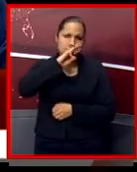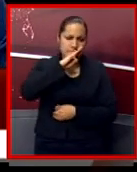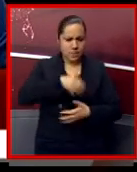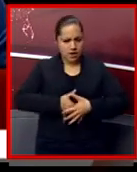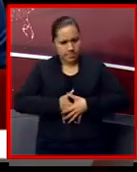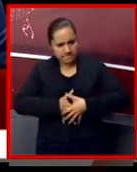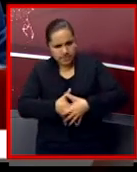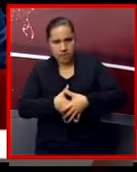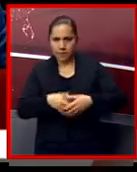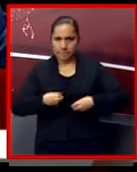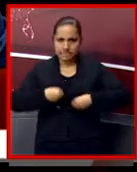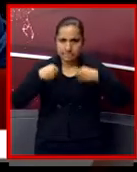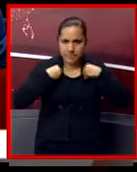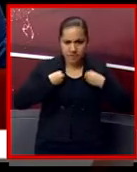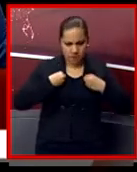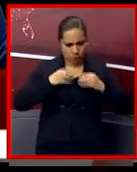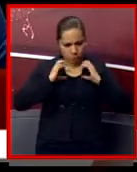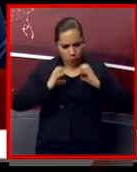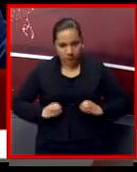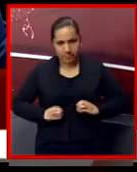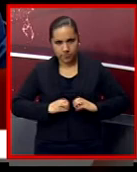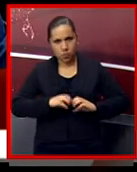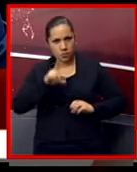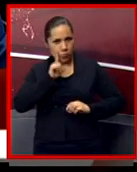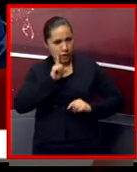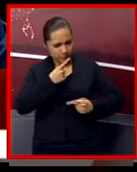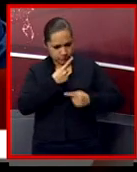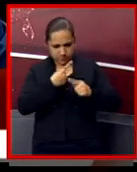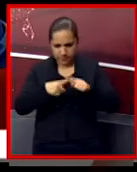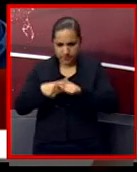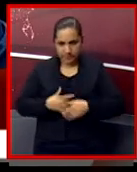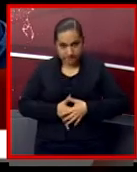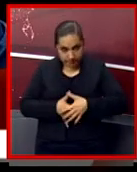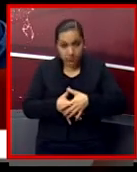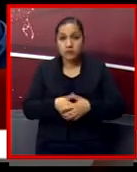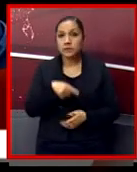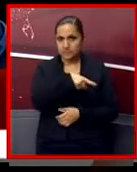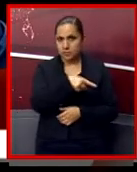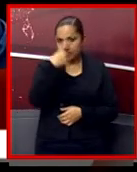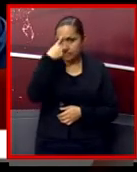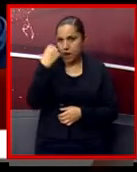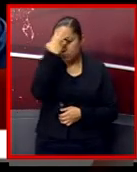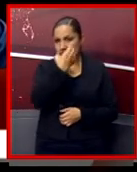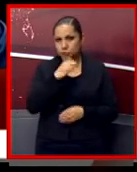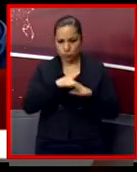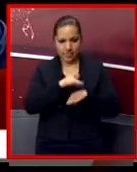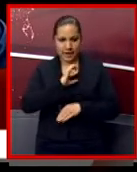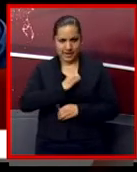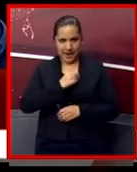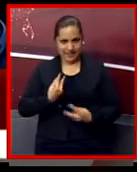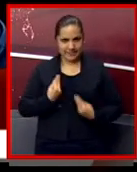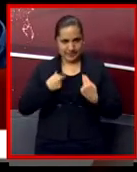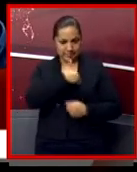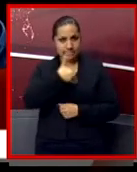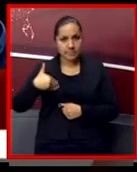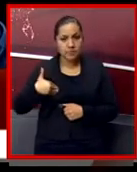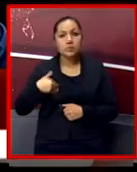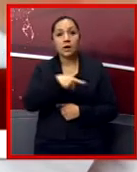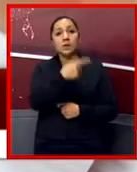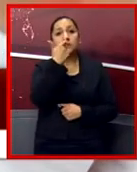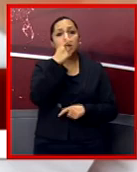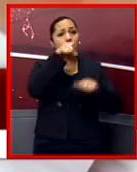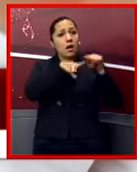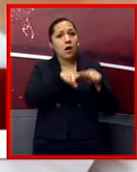reproductiva, que incluye la detención oportuna del cáncer de mama, sufrió un